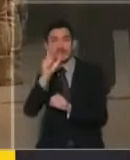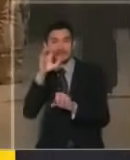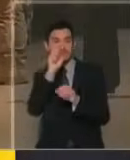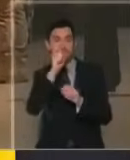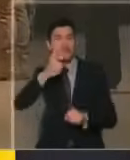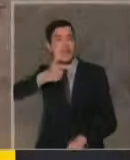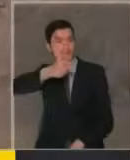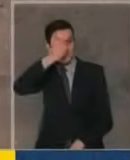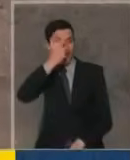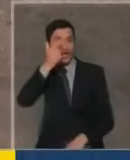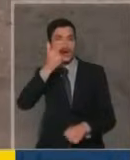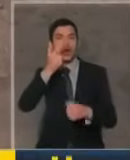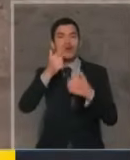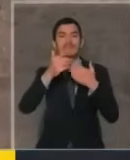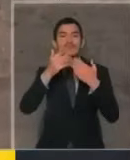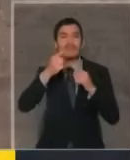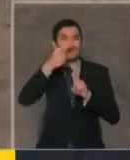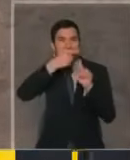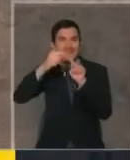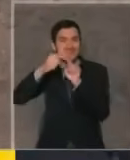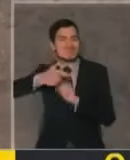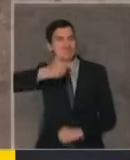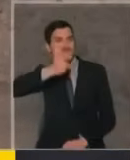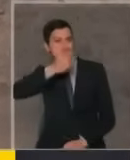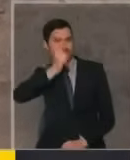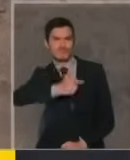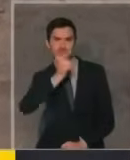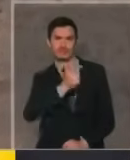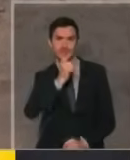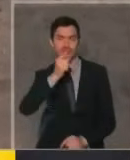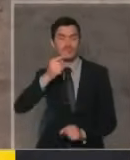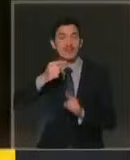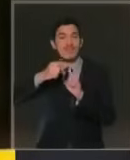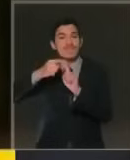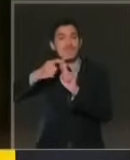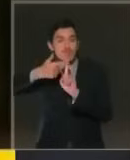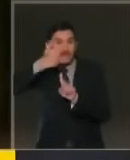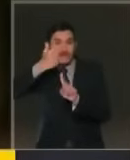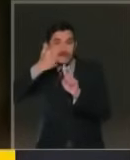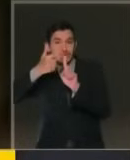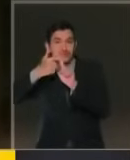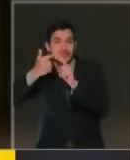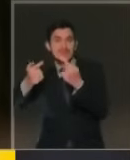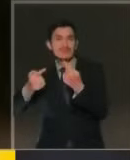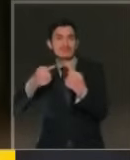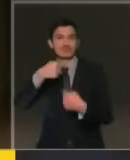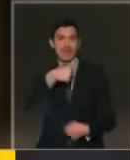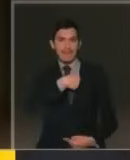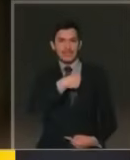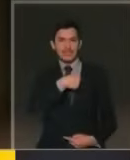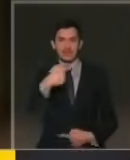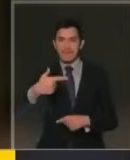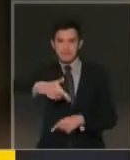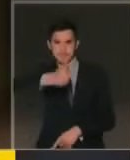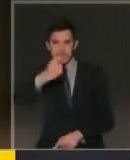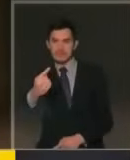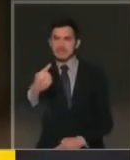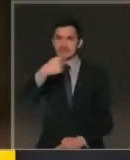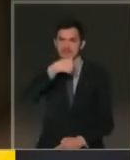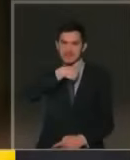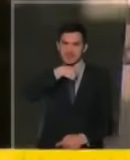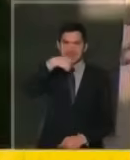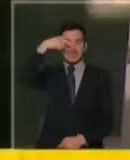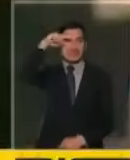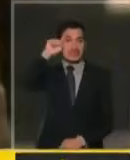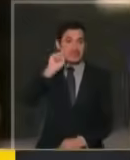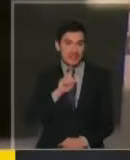a quemarropa en reiteradas ocasiones. Una de estas balas entonces le llegó en su pecho, dejándolo prácticamente malherido en el